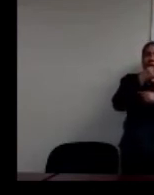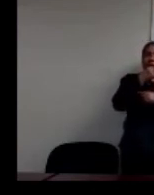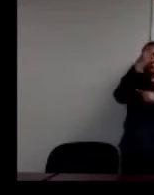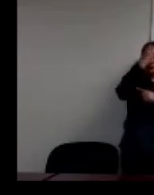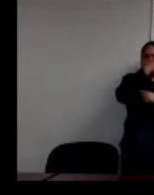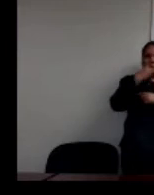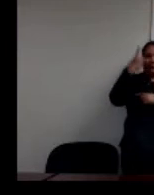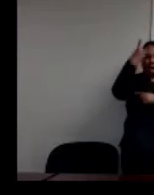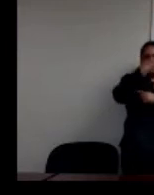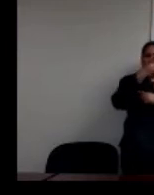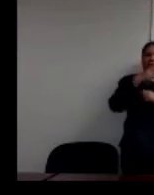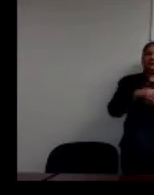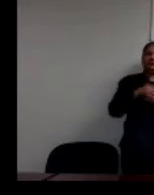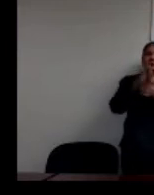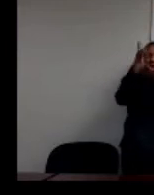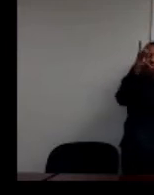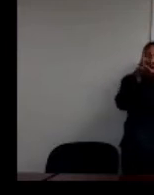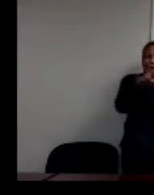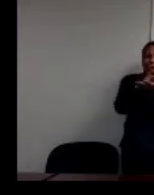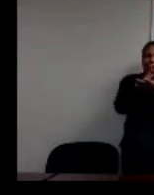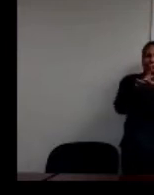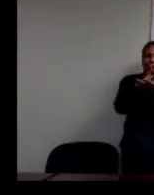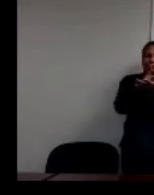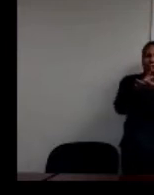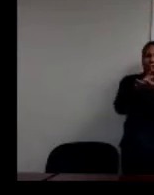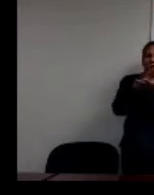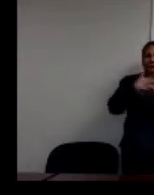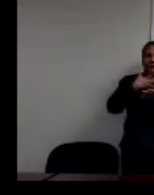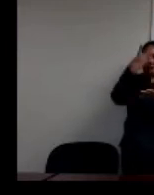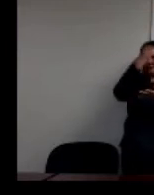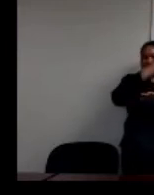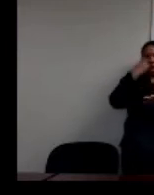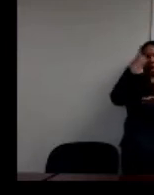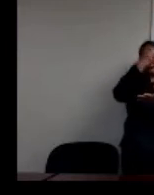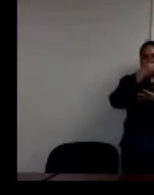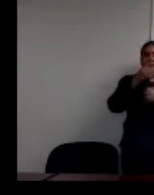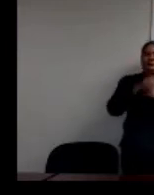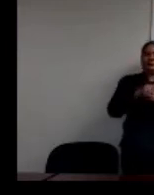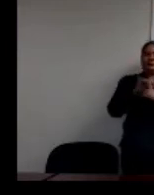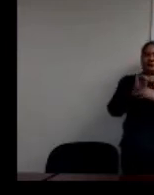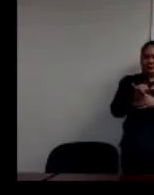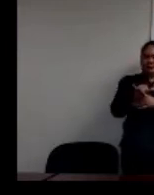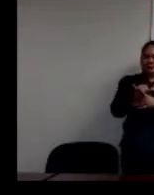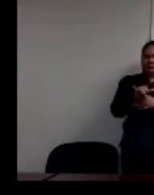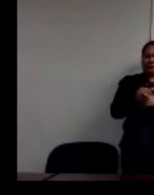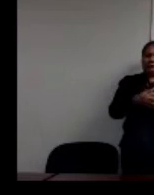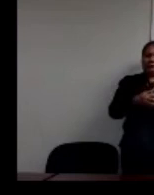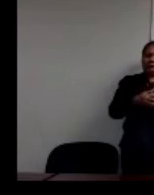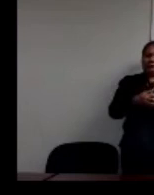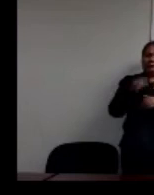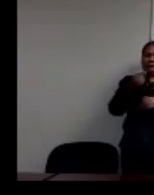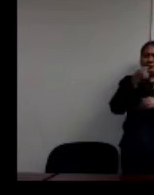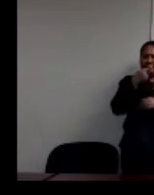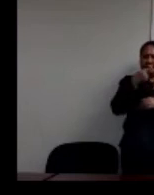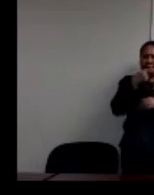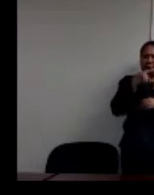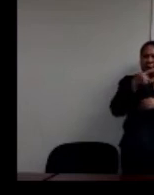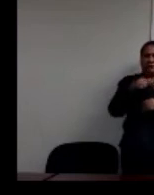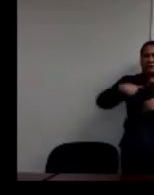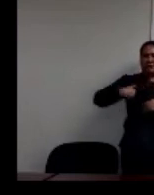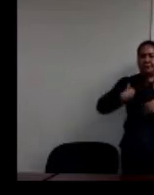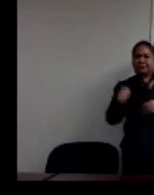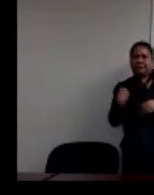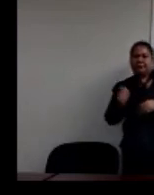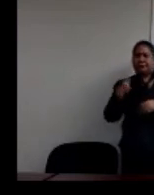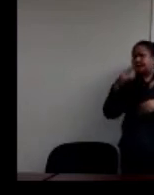diagnóstico piensan que son los únicos que tienen ese diagnóstico y que son así, me dan un medicamento y hasta lo esconden. No